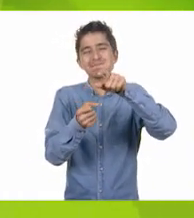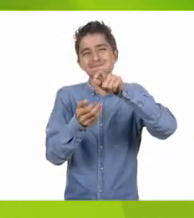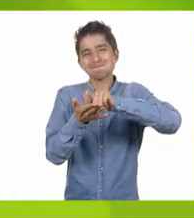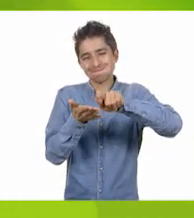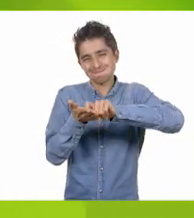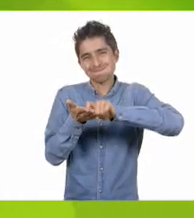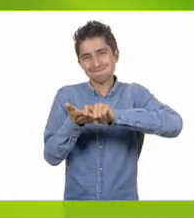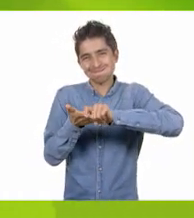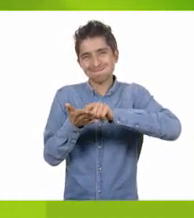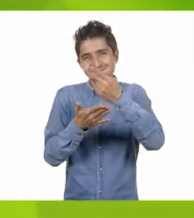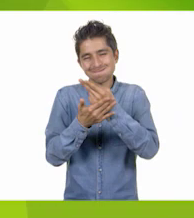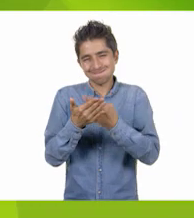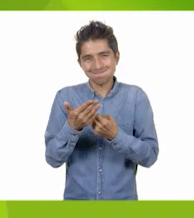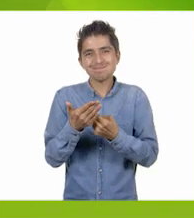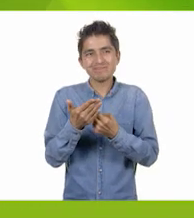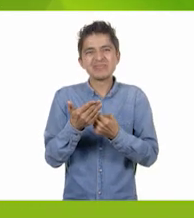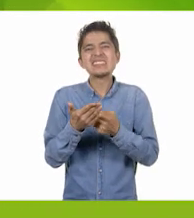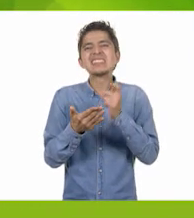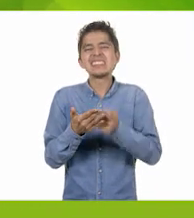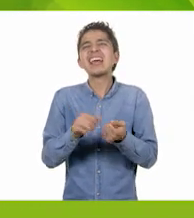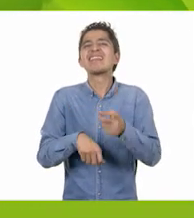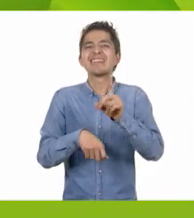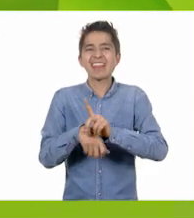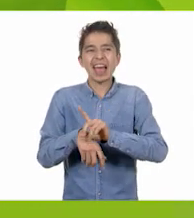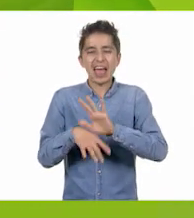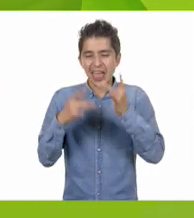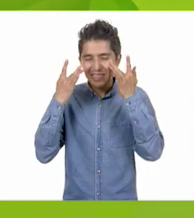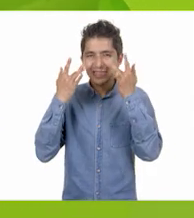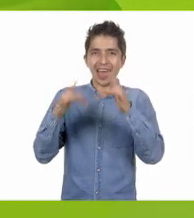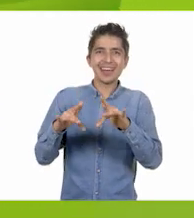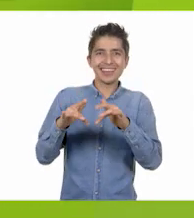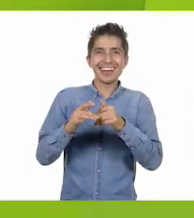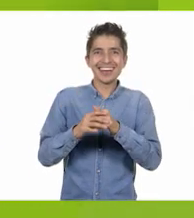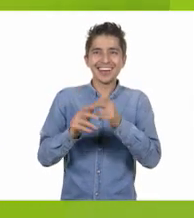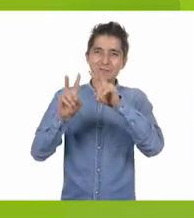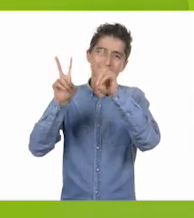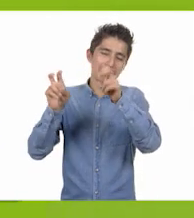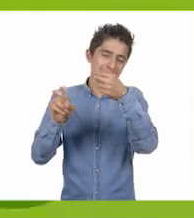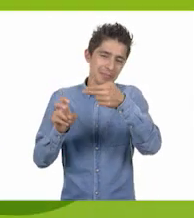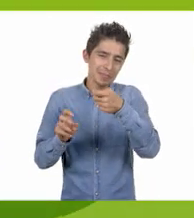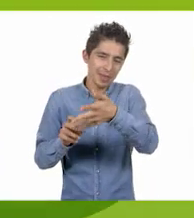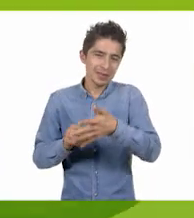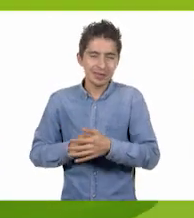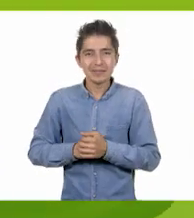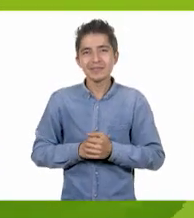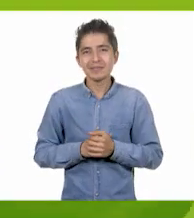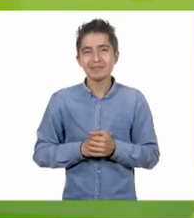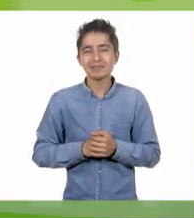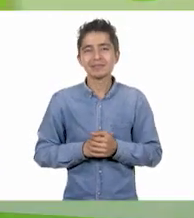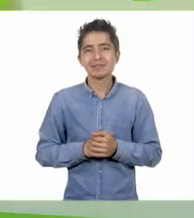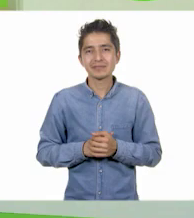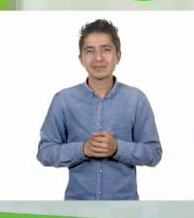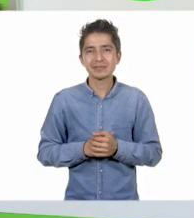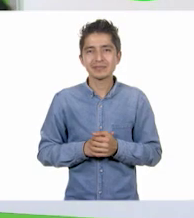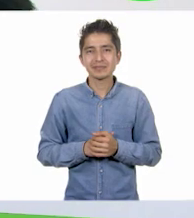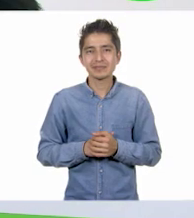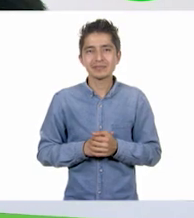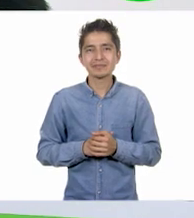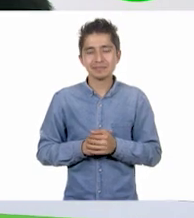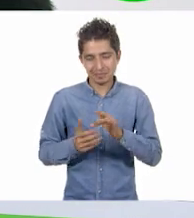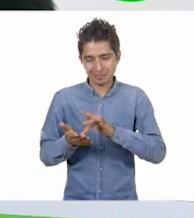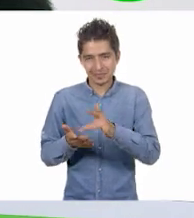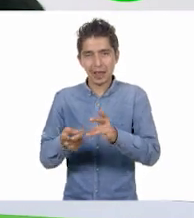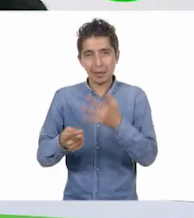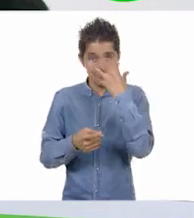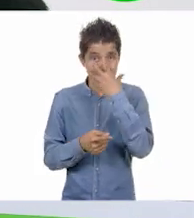Los crayones. ¿Qué, Tito? Renunciaron. Eso. Sí. Gracias. ¡Ay, qué